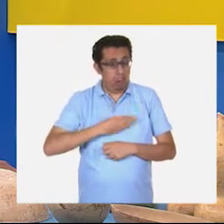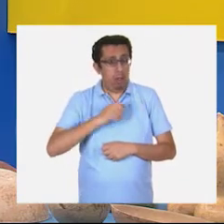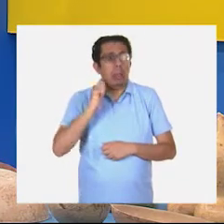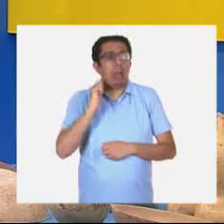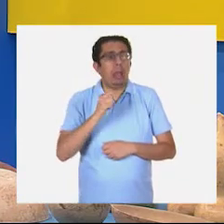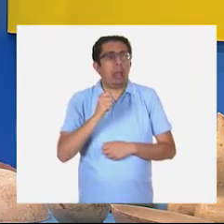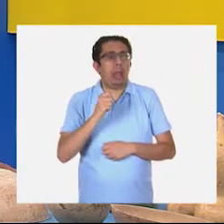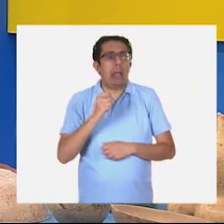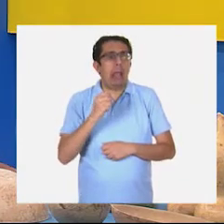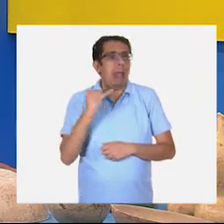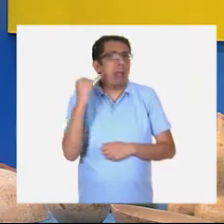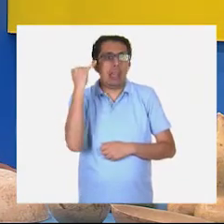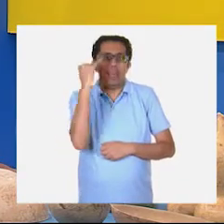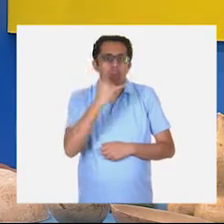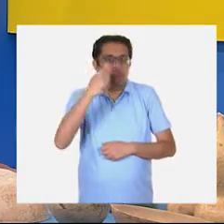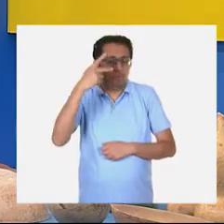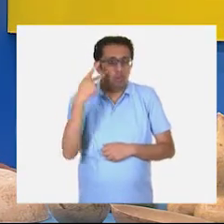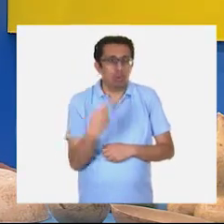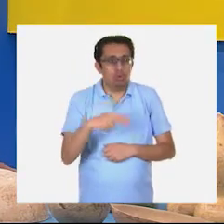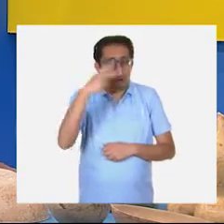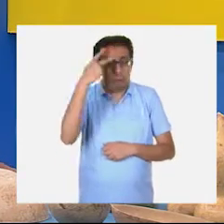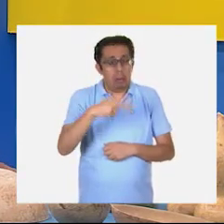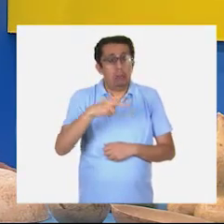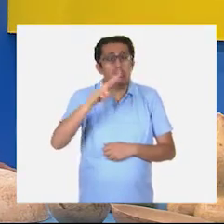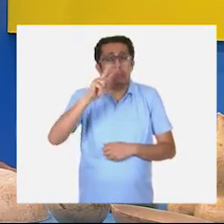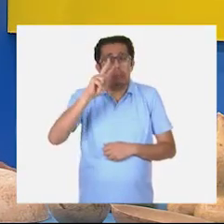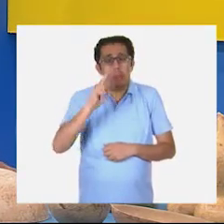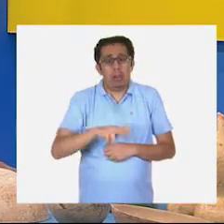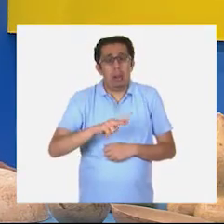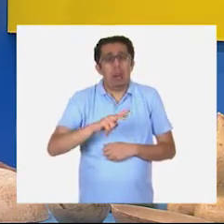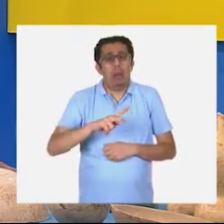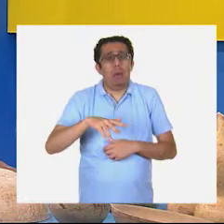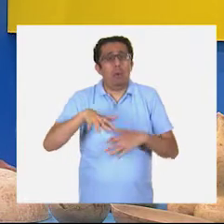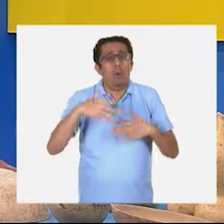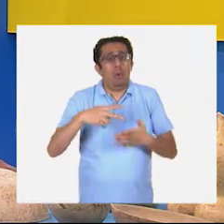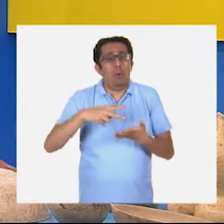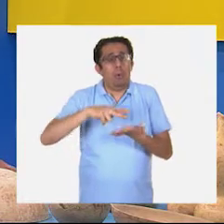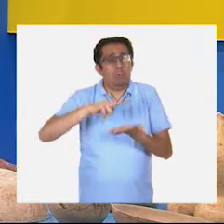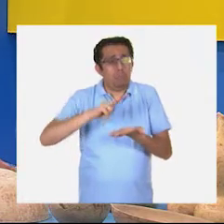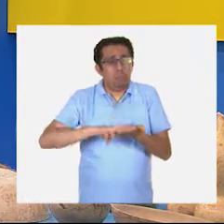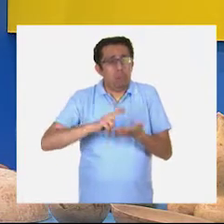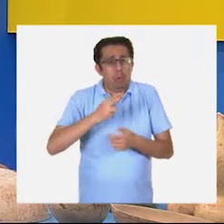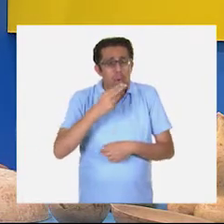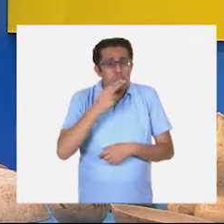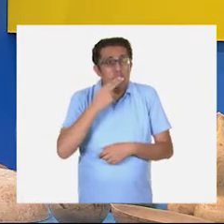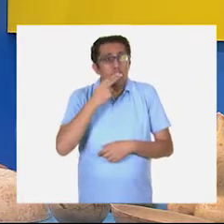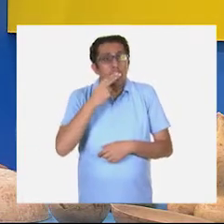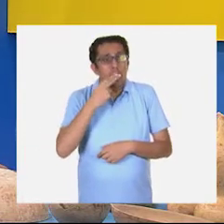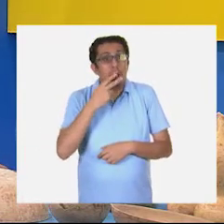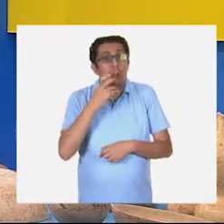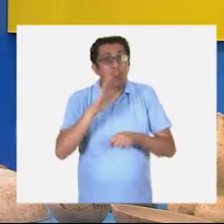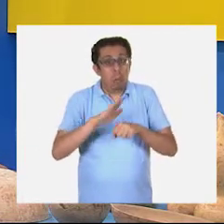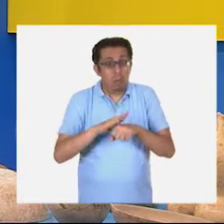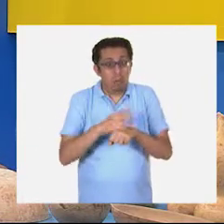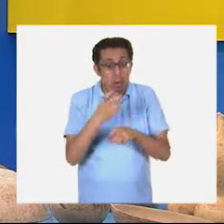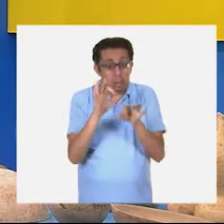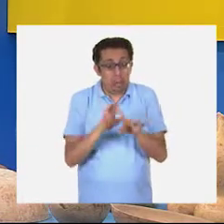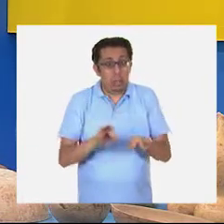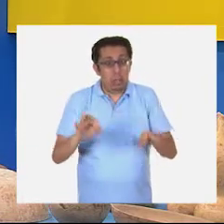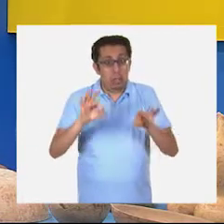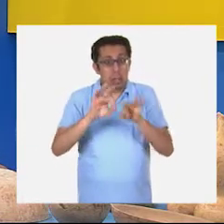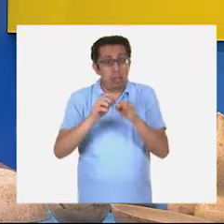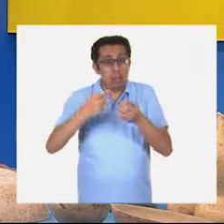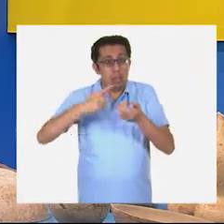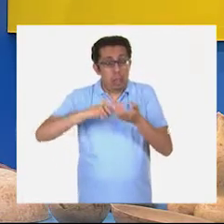forman parte del patrimonio cultural y lingüístico del país. Y por ello es muy importante que en las escuelas